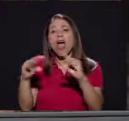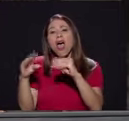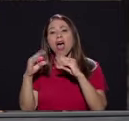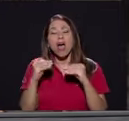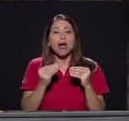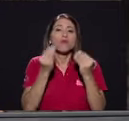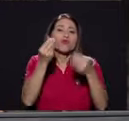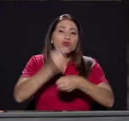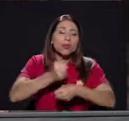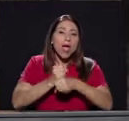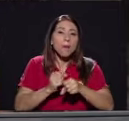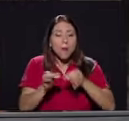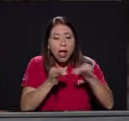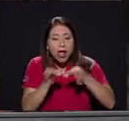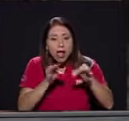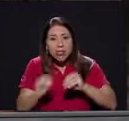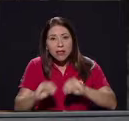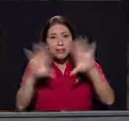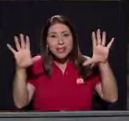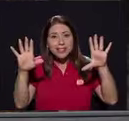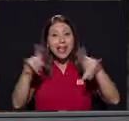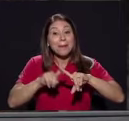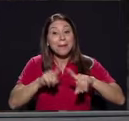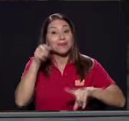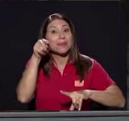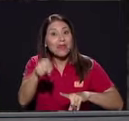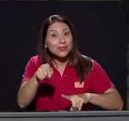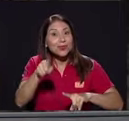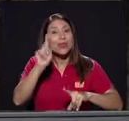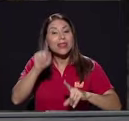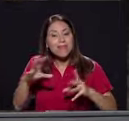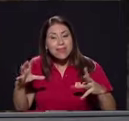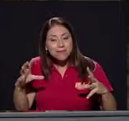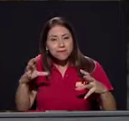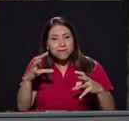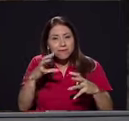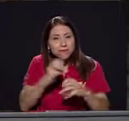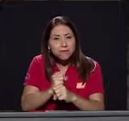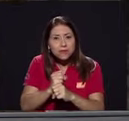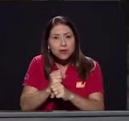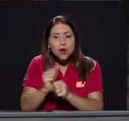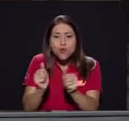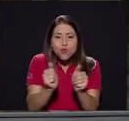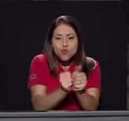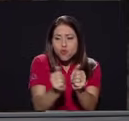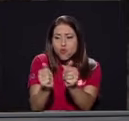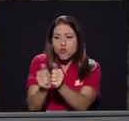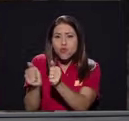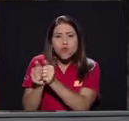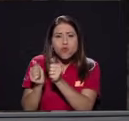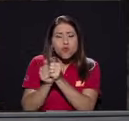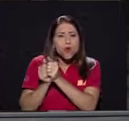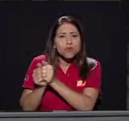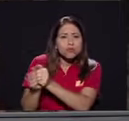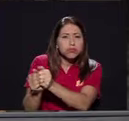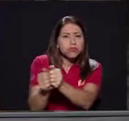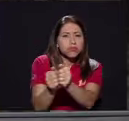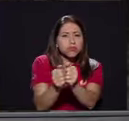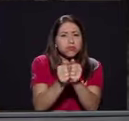de transparencia durante mucho tiempo. Acá es poder integrar eso y poder plasmarlo en que juntas y juntos